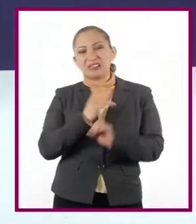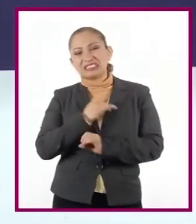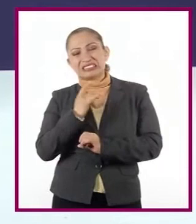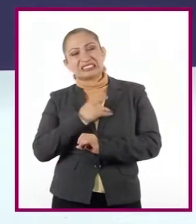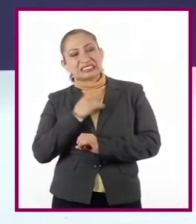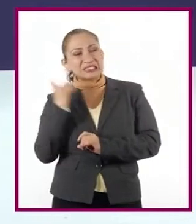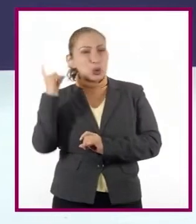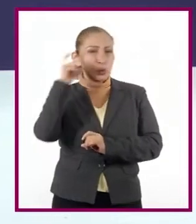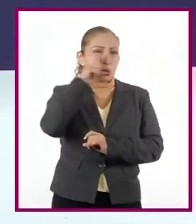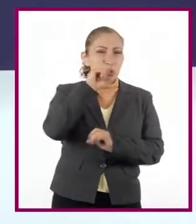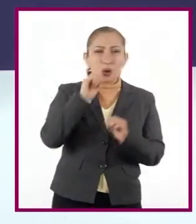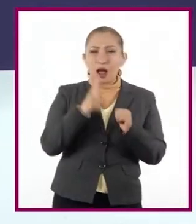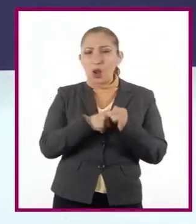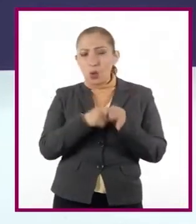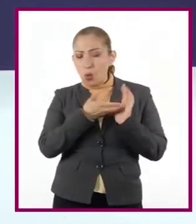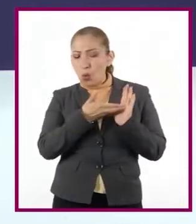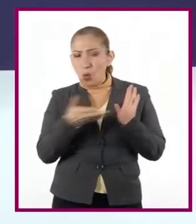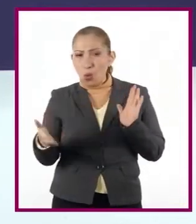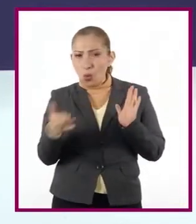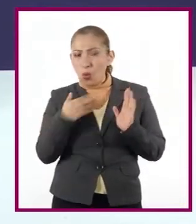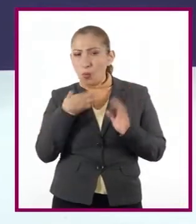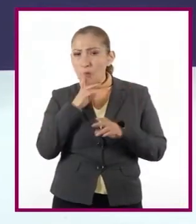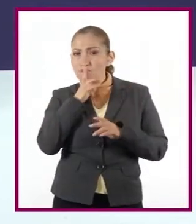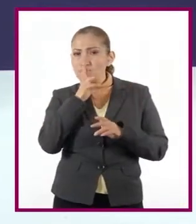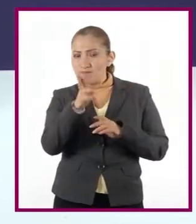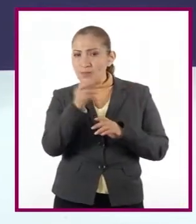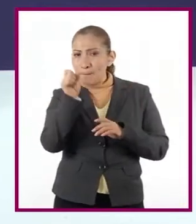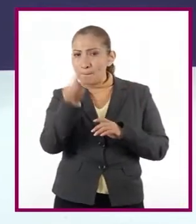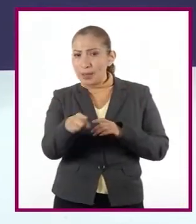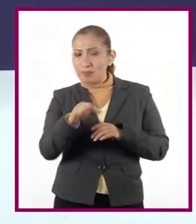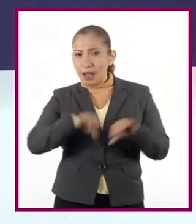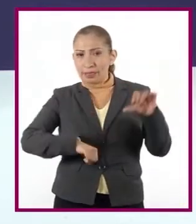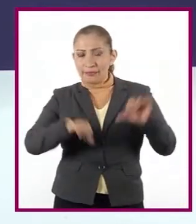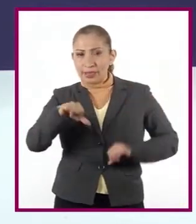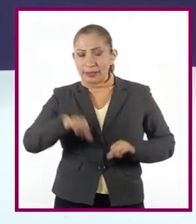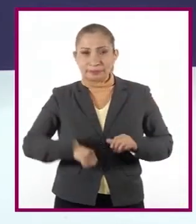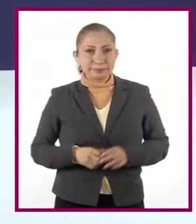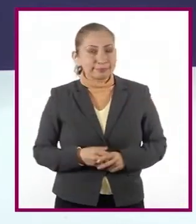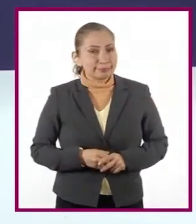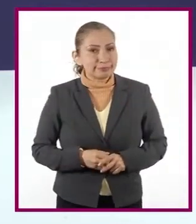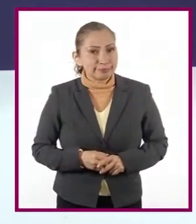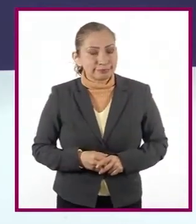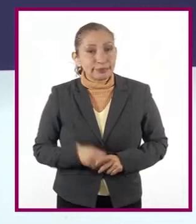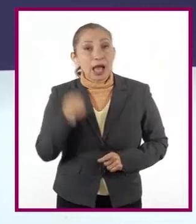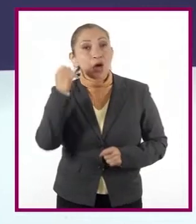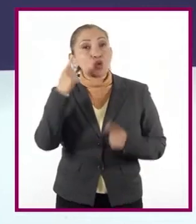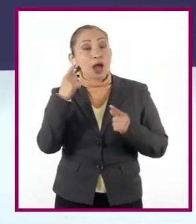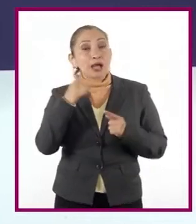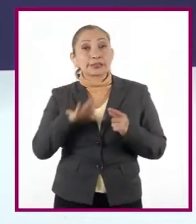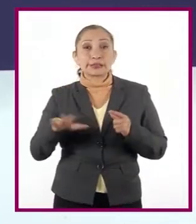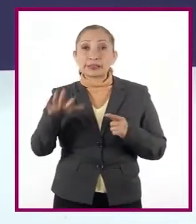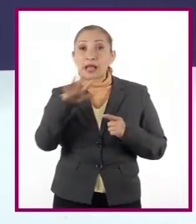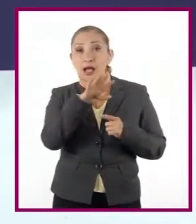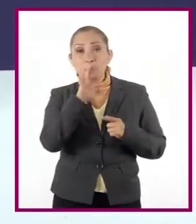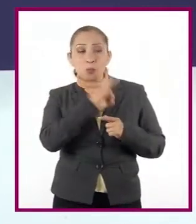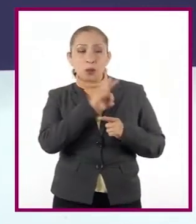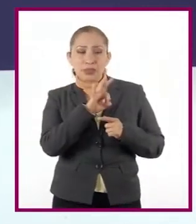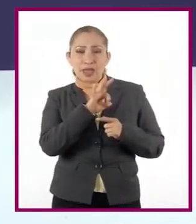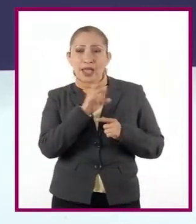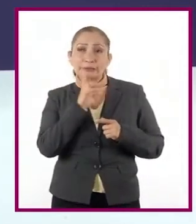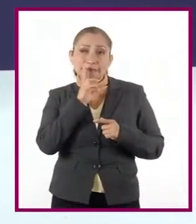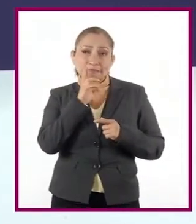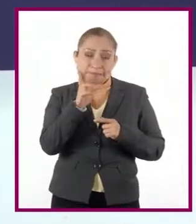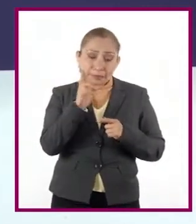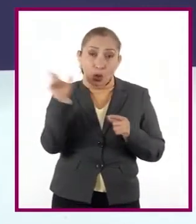o dificultades que surjan al resolver los planteamientos de esta sesión. Algunas de estas áreas las podrán